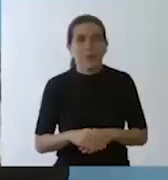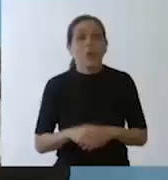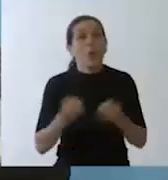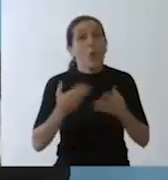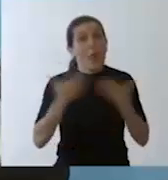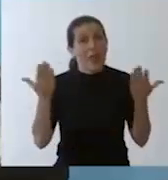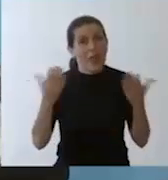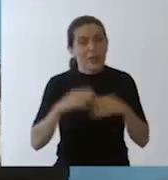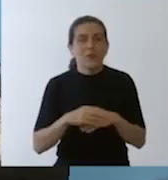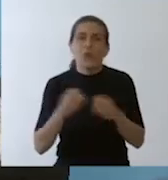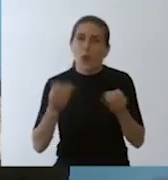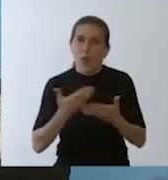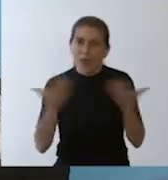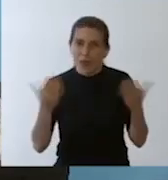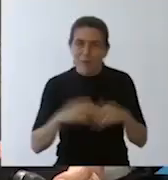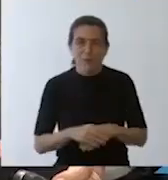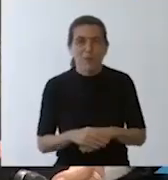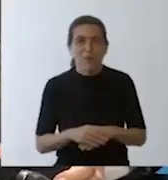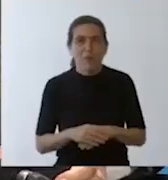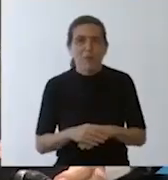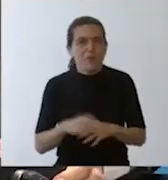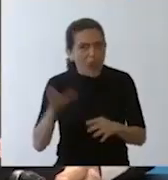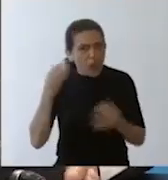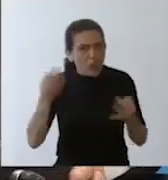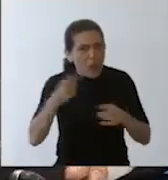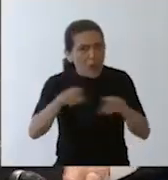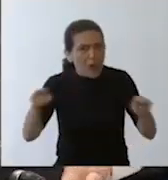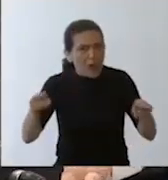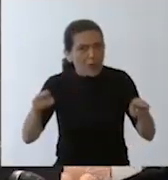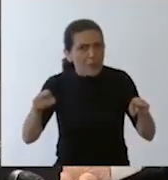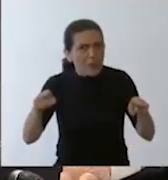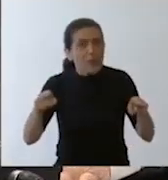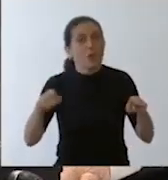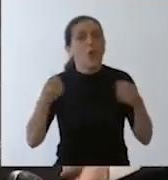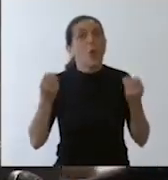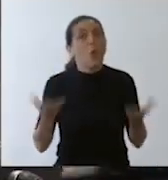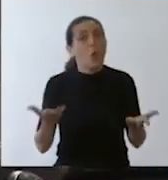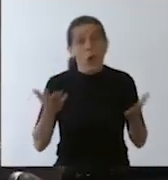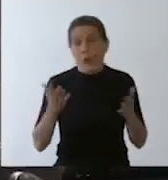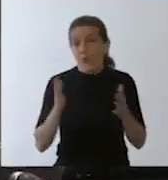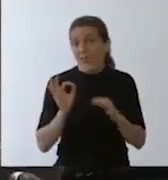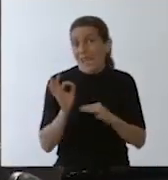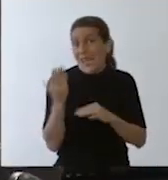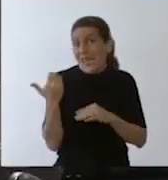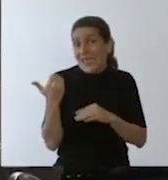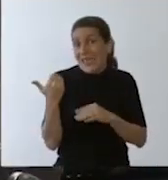Buen día, buen día. ¿Se escucha bien? Bueno, recién terminamos